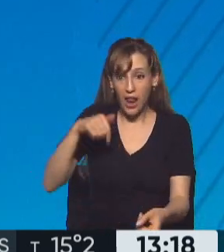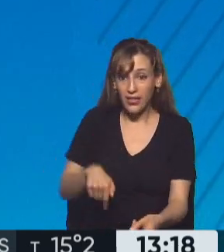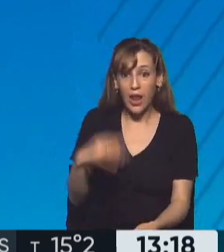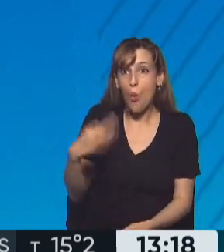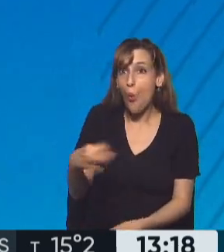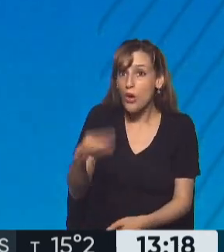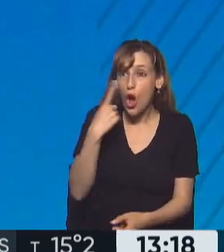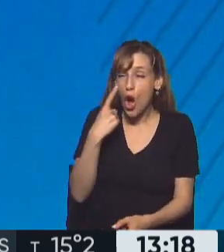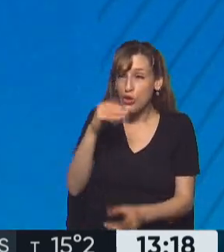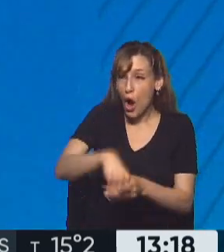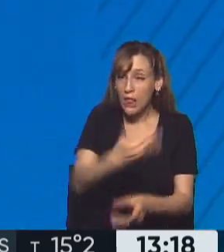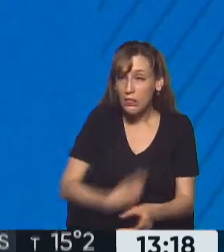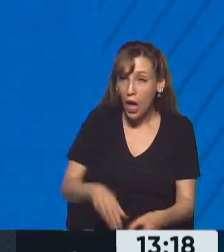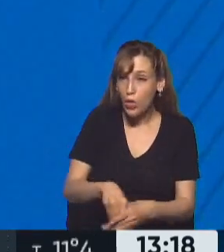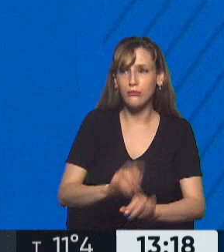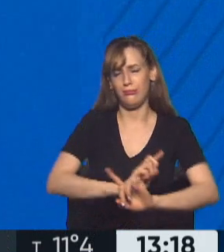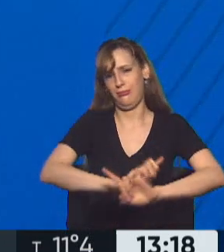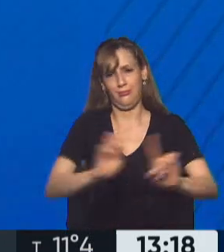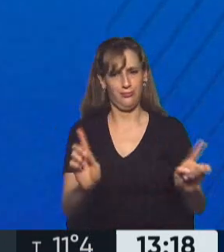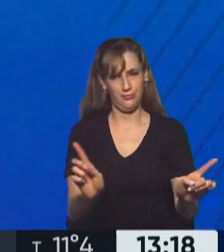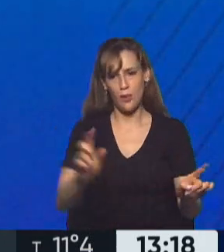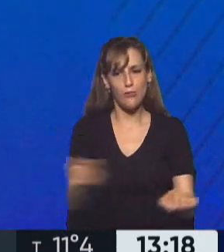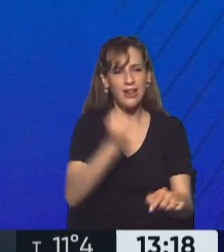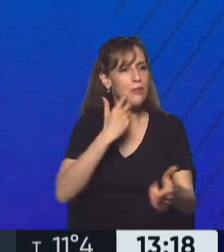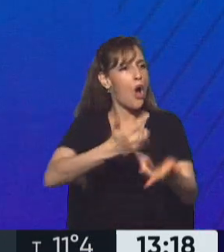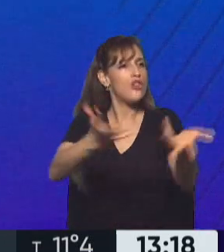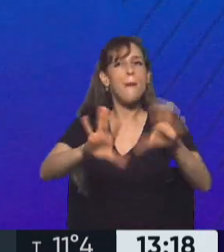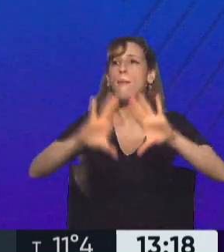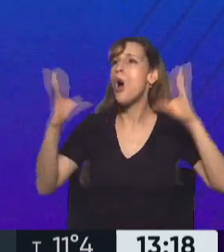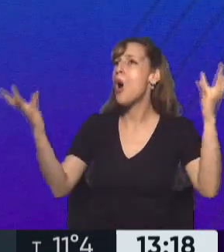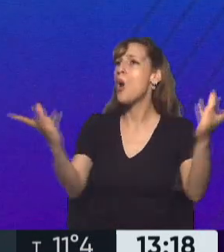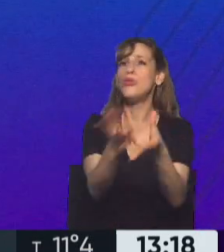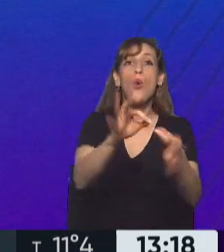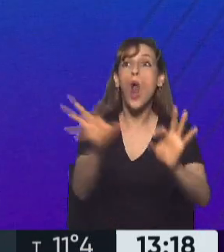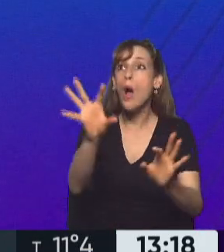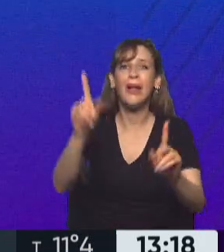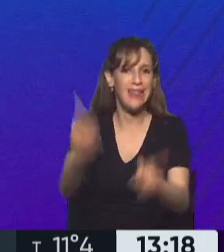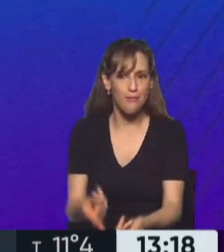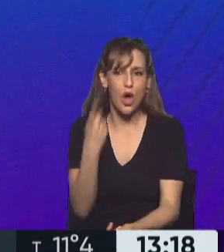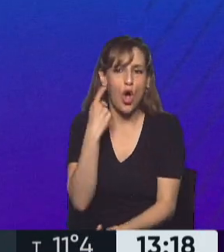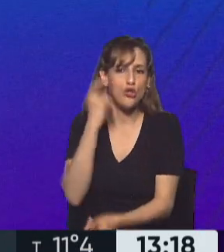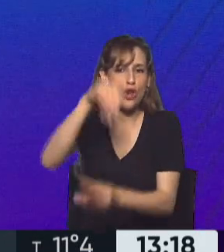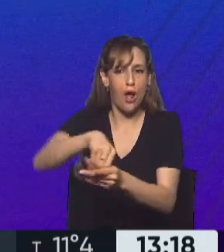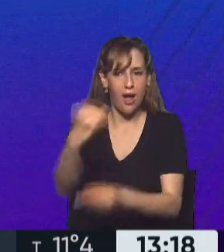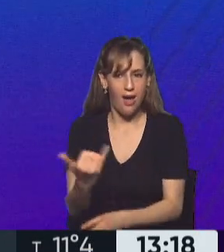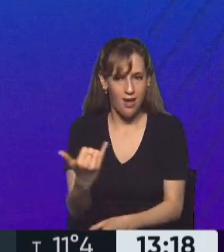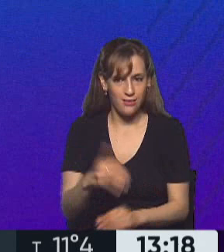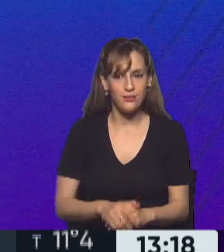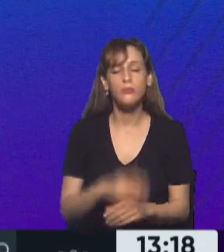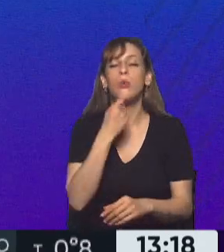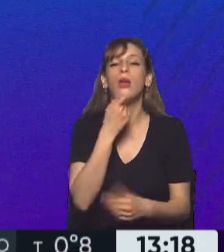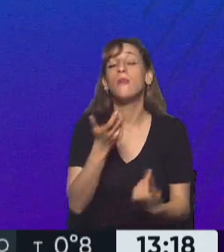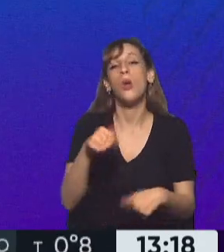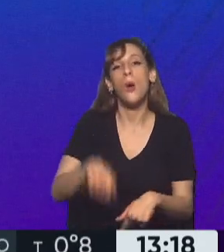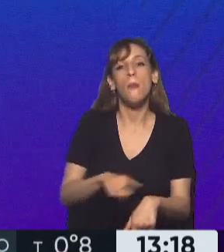muy importante poner foco sobre esta cuestión porque cuando la inflación se convierte en un valor elevado o cuando se convierte en un dato,